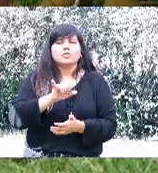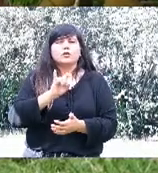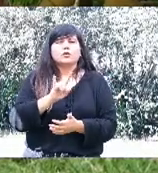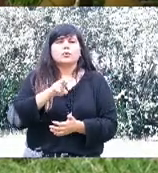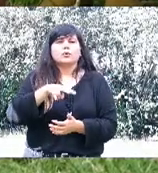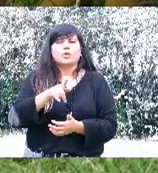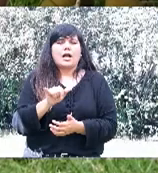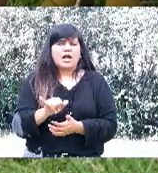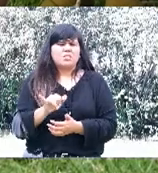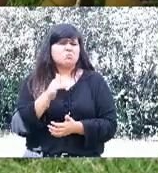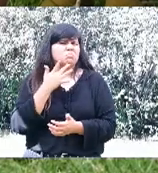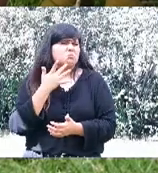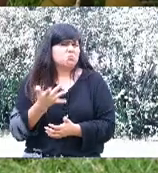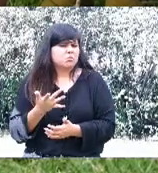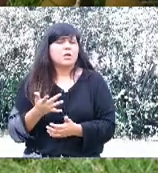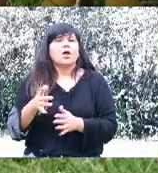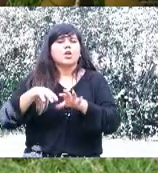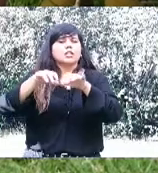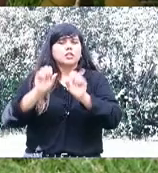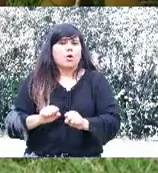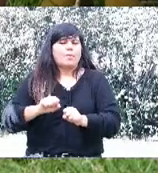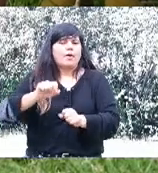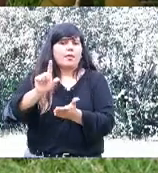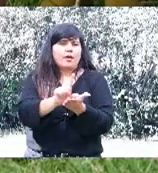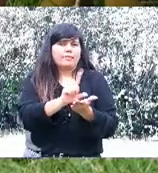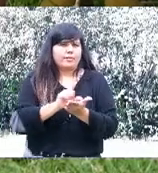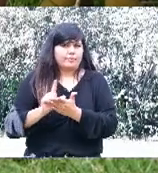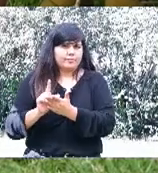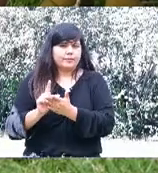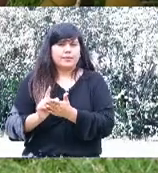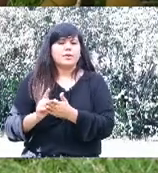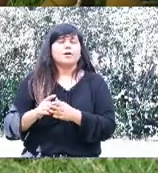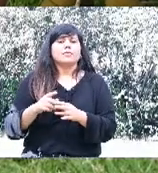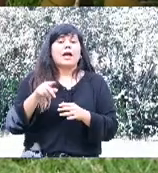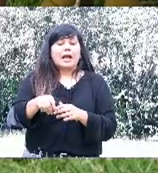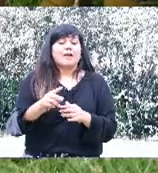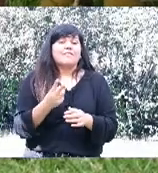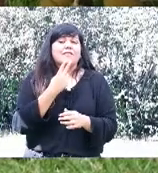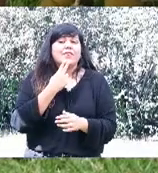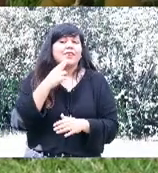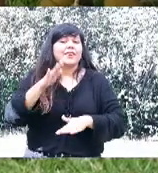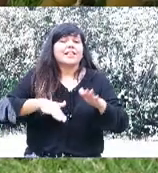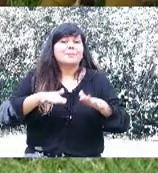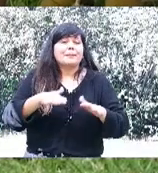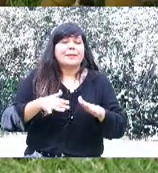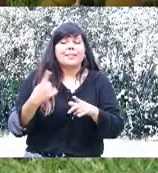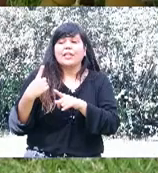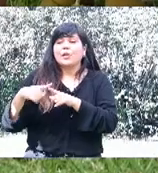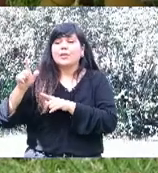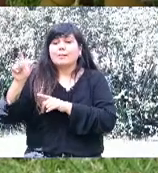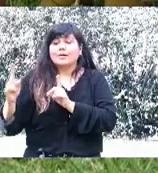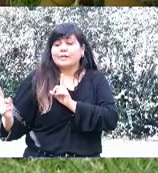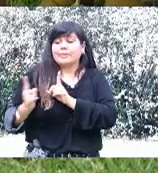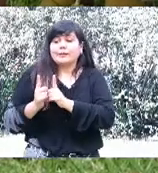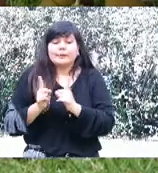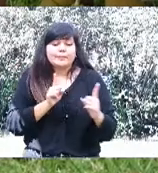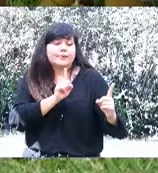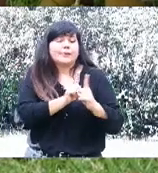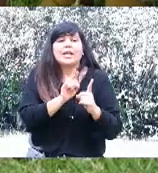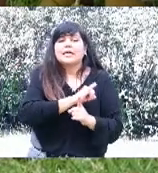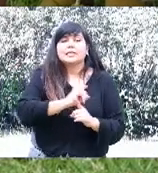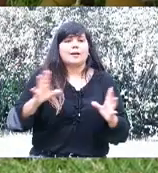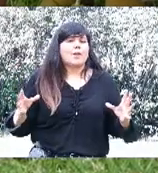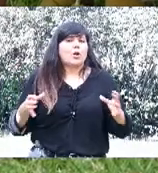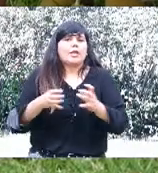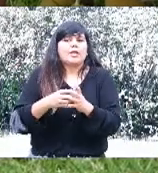producto de la organización también de una toma de terreno eh donde la vida dependía de otros y de otras siempre siempre lo colectivo no